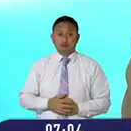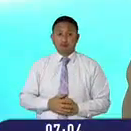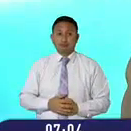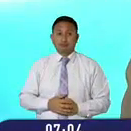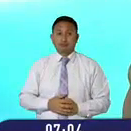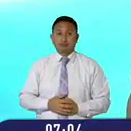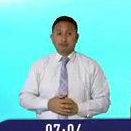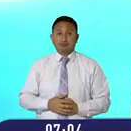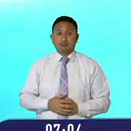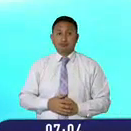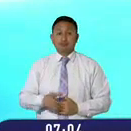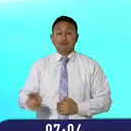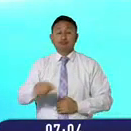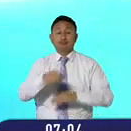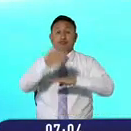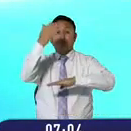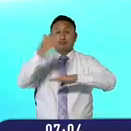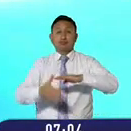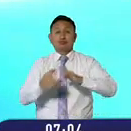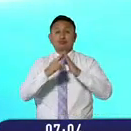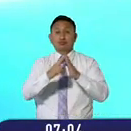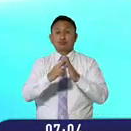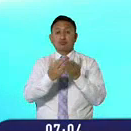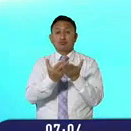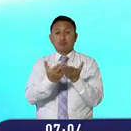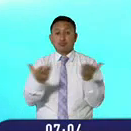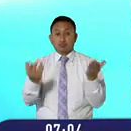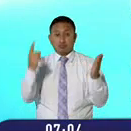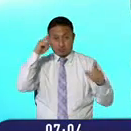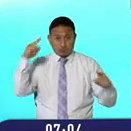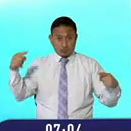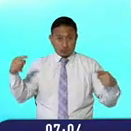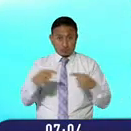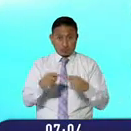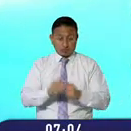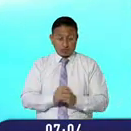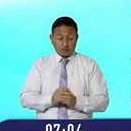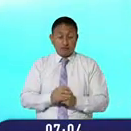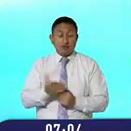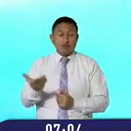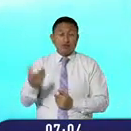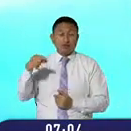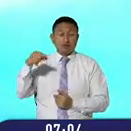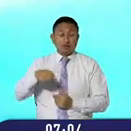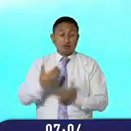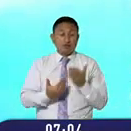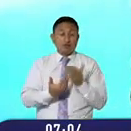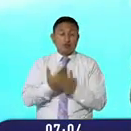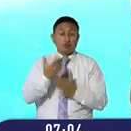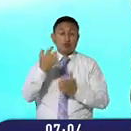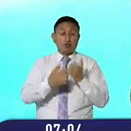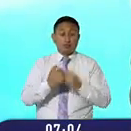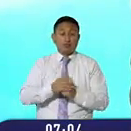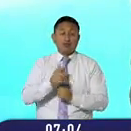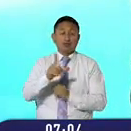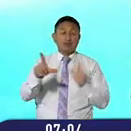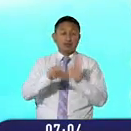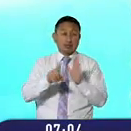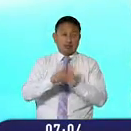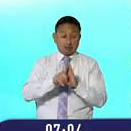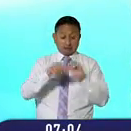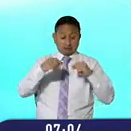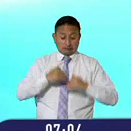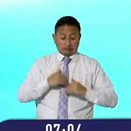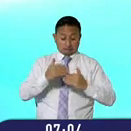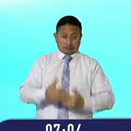Plazos, requisitos y objeción de conciencia son los nudos críticos de la ley del aborto en casos de